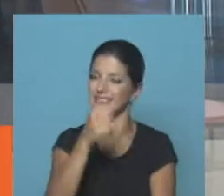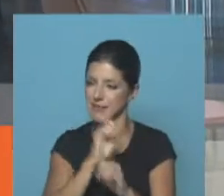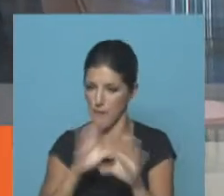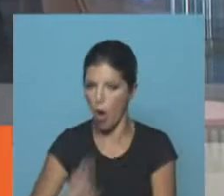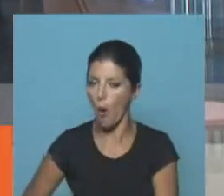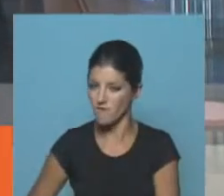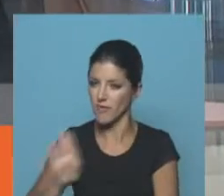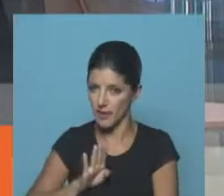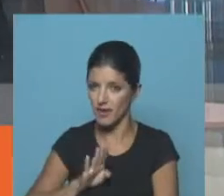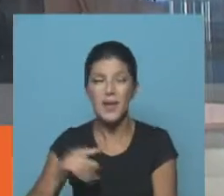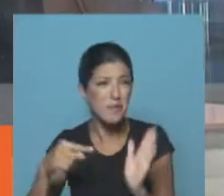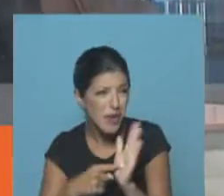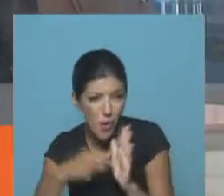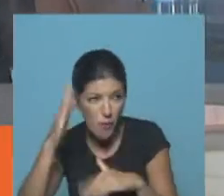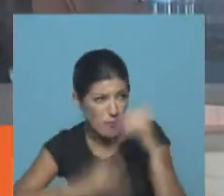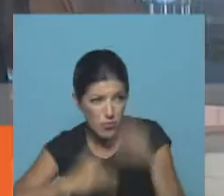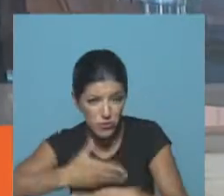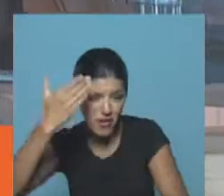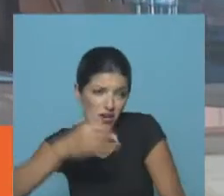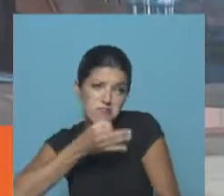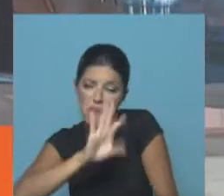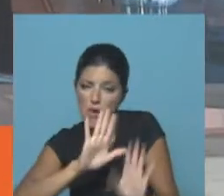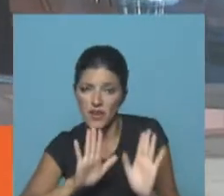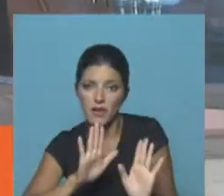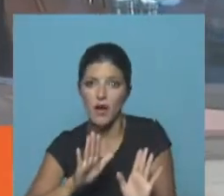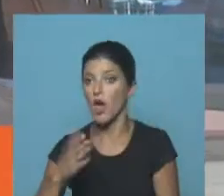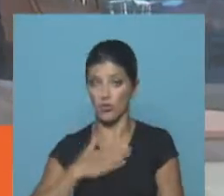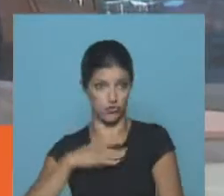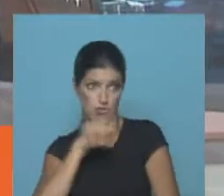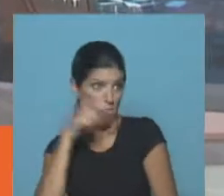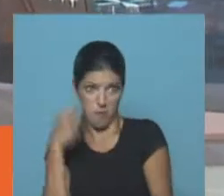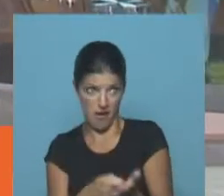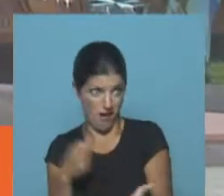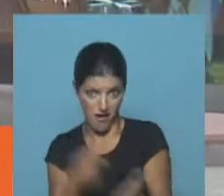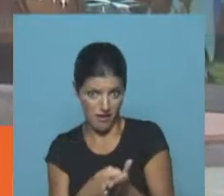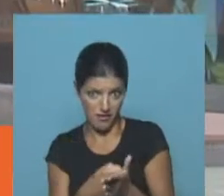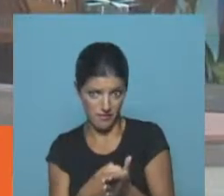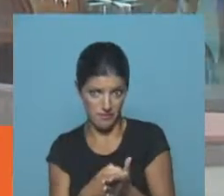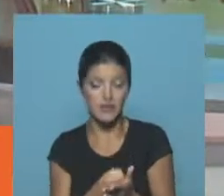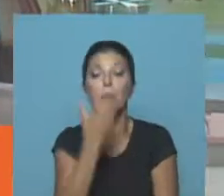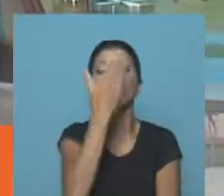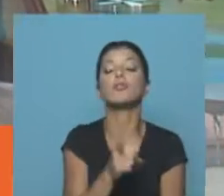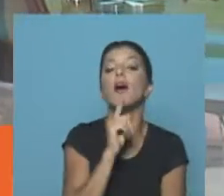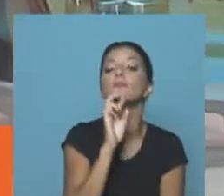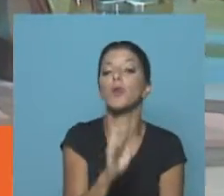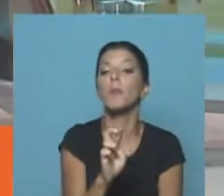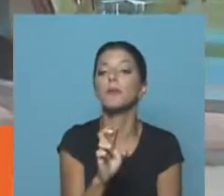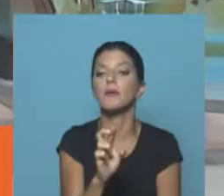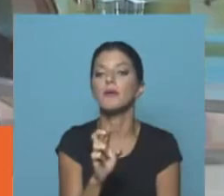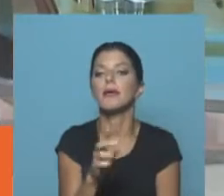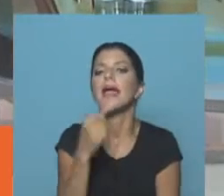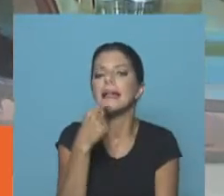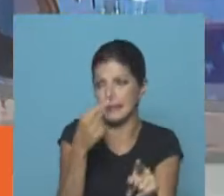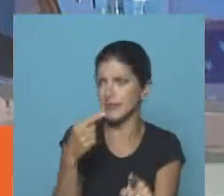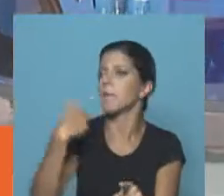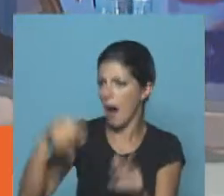acuerdo. Pero el muro que lo hagan, no va a cambiar nada. Obviamente México no lo va a pagar. Ya el propio Donald Trump habla en un lenguaje, o sea, mientras él dice que